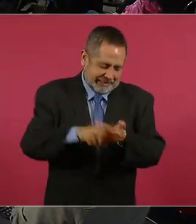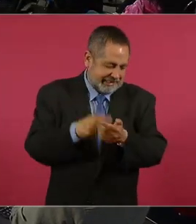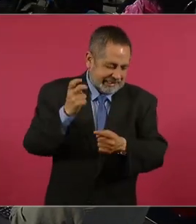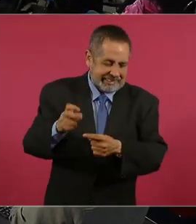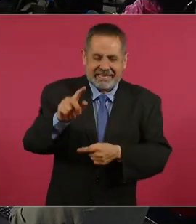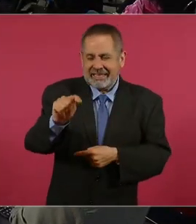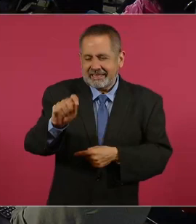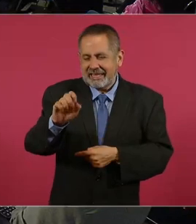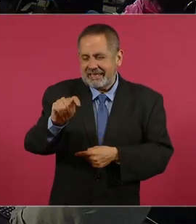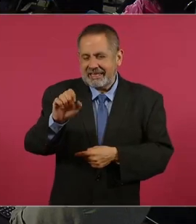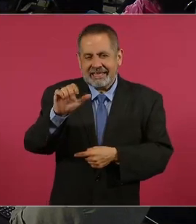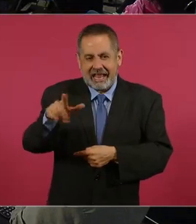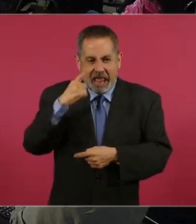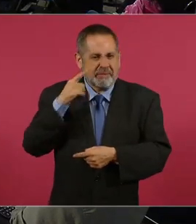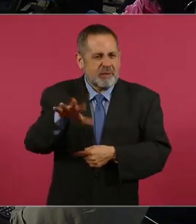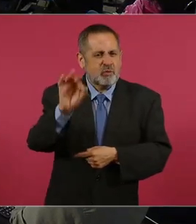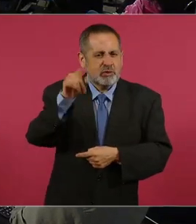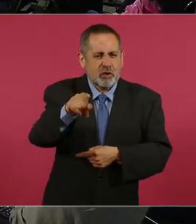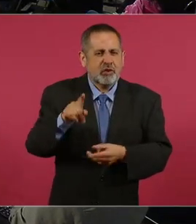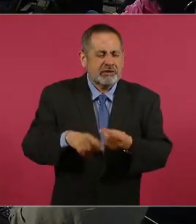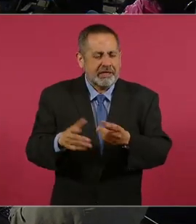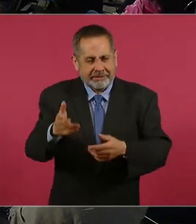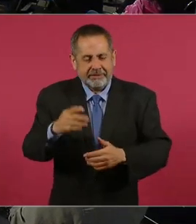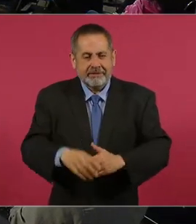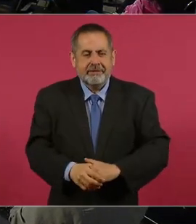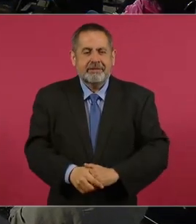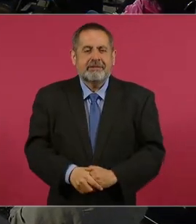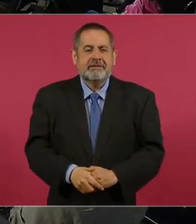A ver, encuéntrenla.